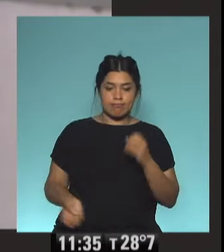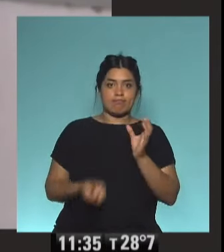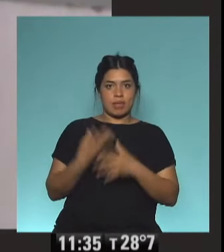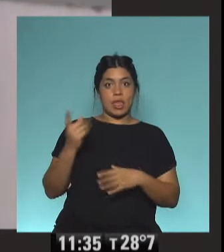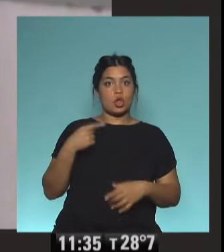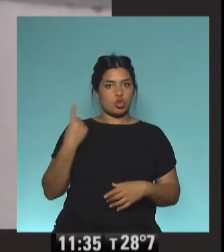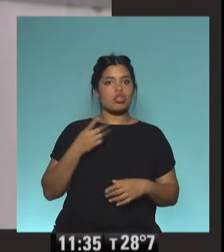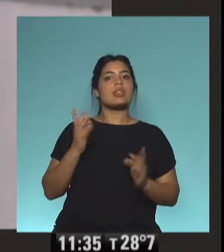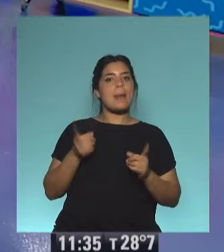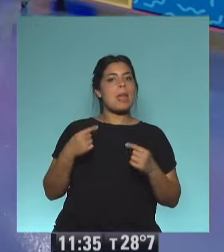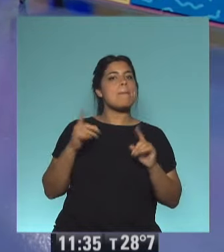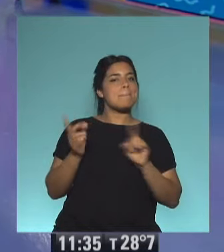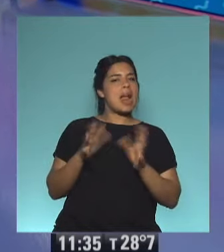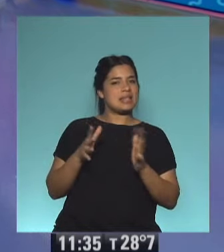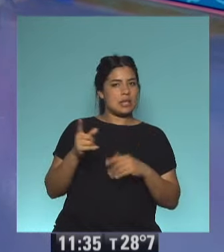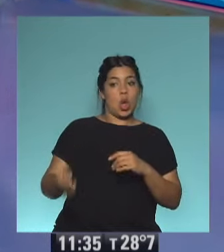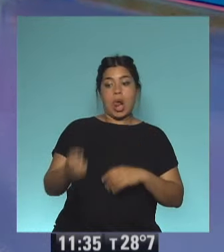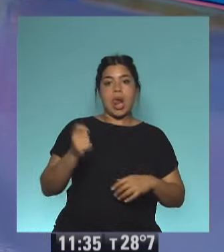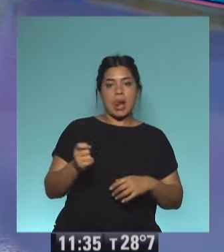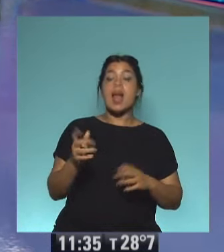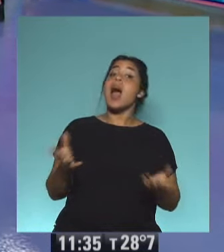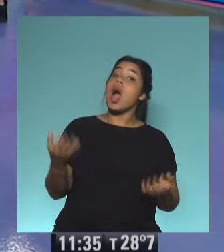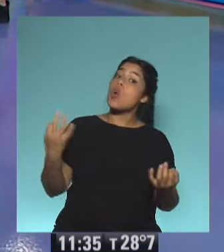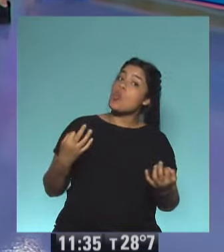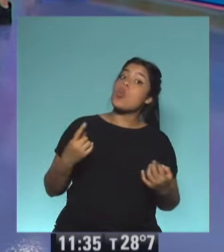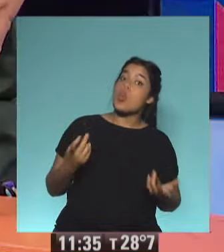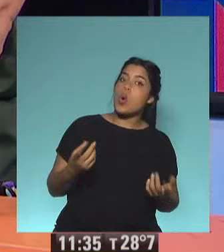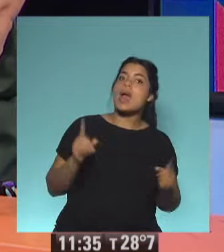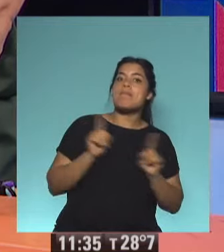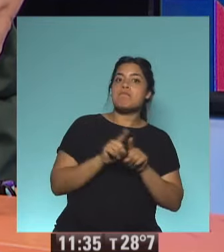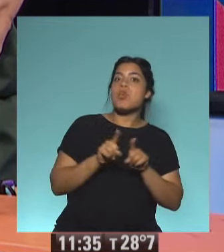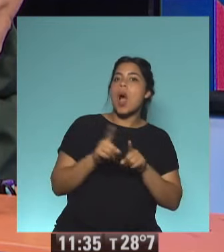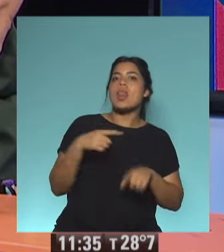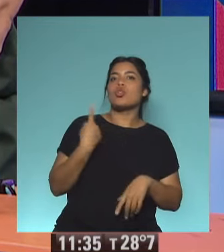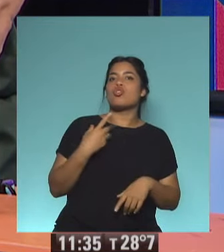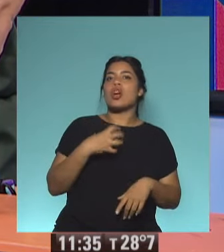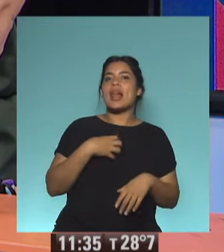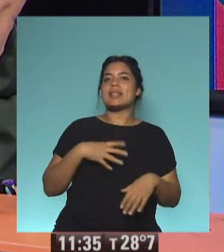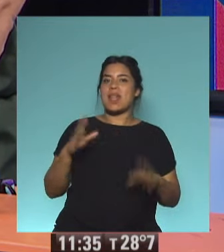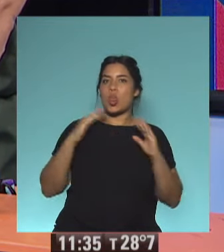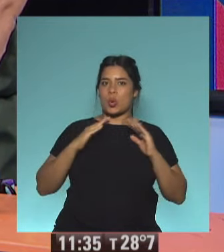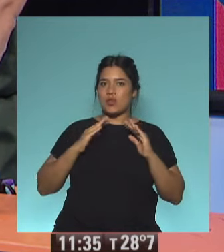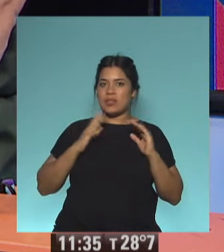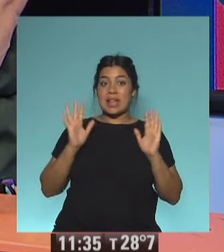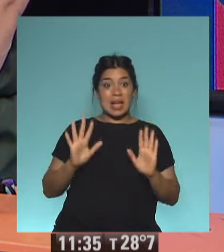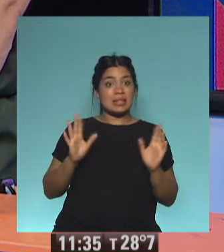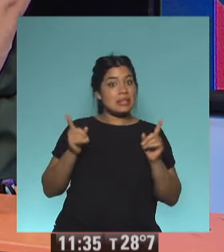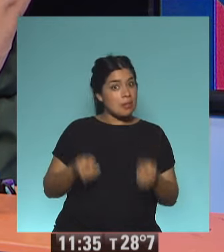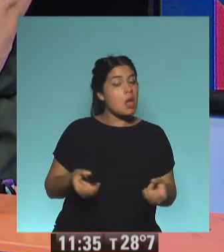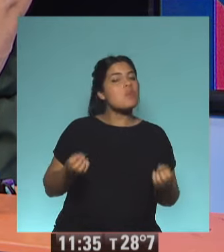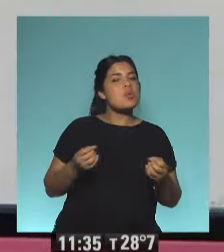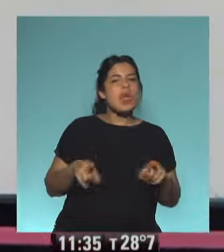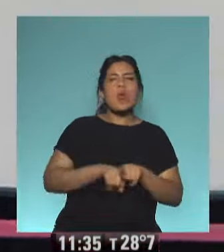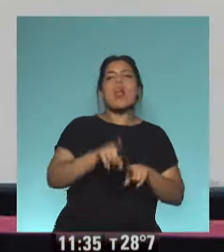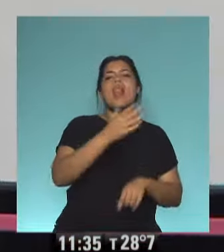¡Qué bueno! Ahí está, como hacemos en la clase de educación física a veces. Así que el que no tiene balero en casa lo puede hacer así o como hacía Farah también ahí en